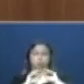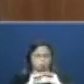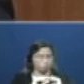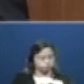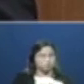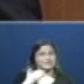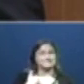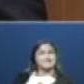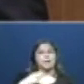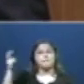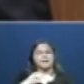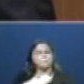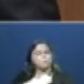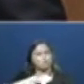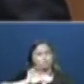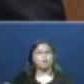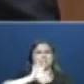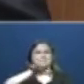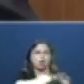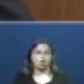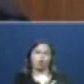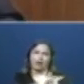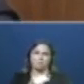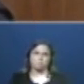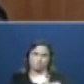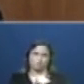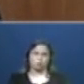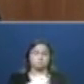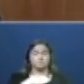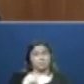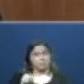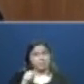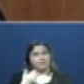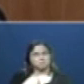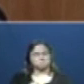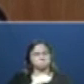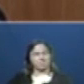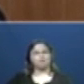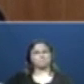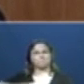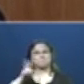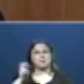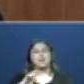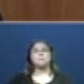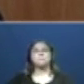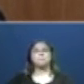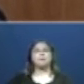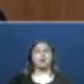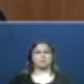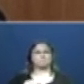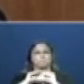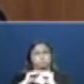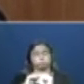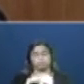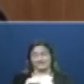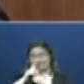procede ya de nuestro propio campo todos estos datos nos animan a elaborar y a aprobar antes del fin